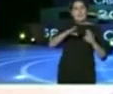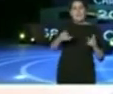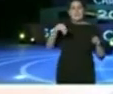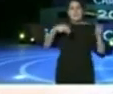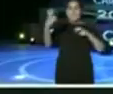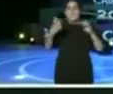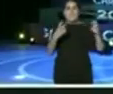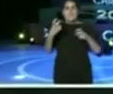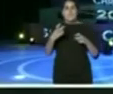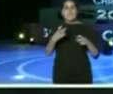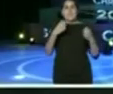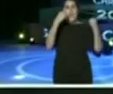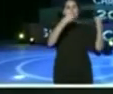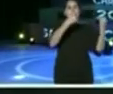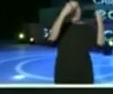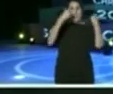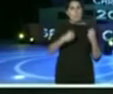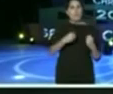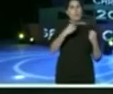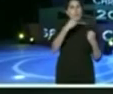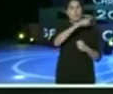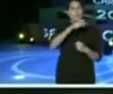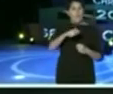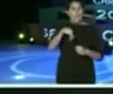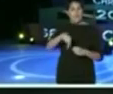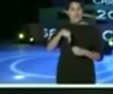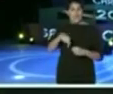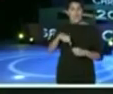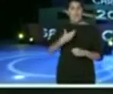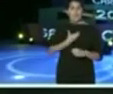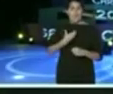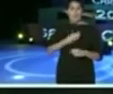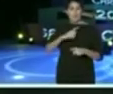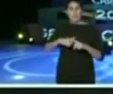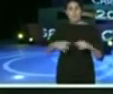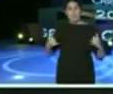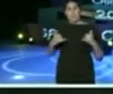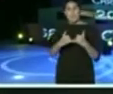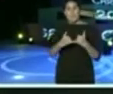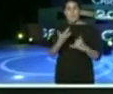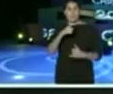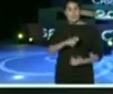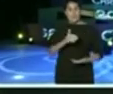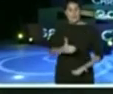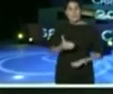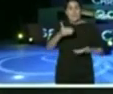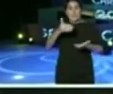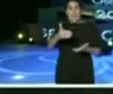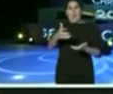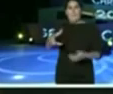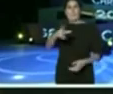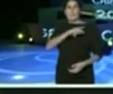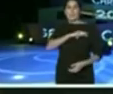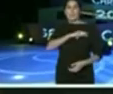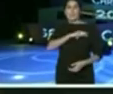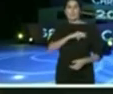escenario las autoridades del Ayuntamiento de Santa Cruz de Tenerife, que van a ser los encargados y encargadas de entregar los premios. Claro que sí, pues.